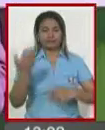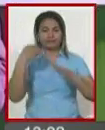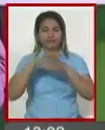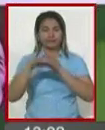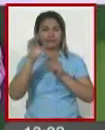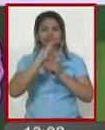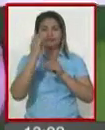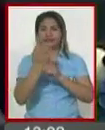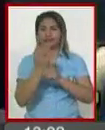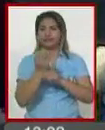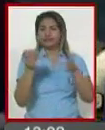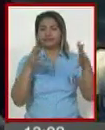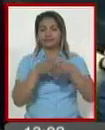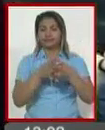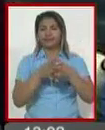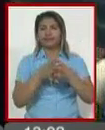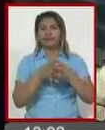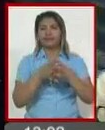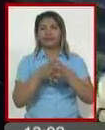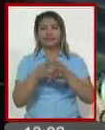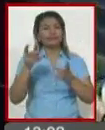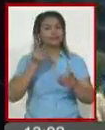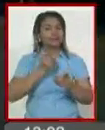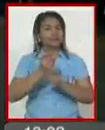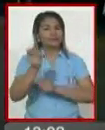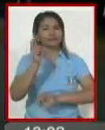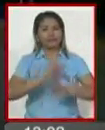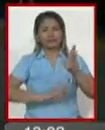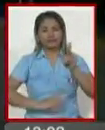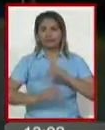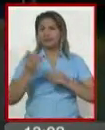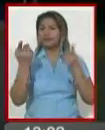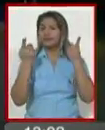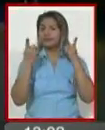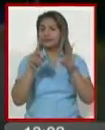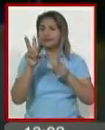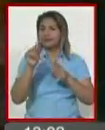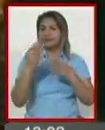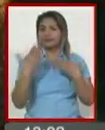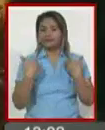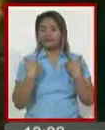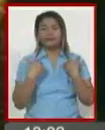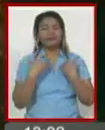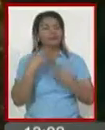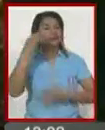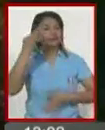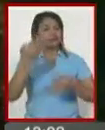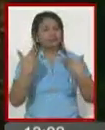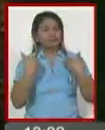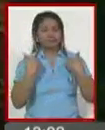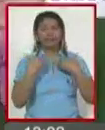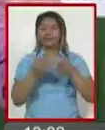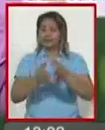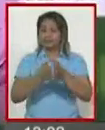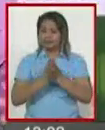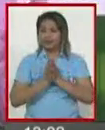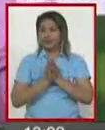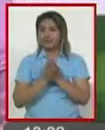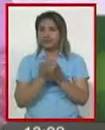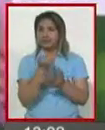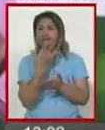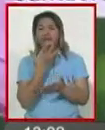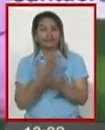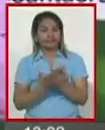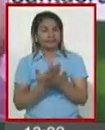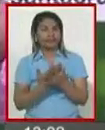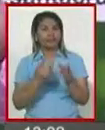la cultura del bloqueo, la cultura del perjuicio al ciudadano cuando uno tiene una demanda. Si tiene una demanda está bien, una reivindicación,